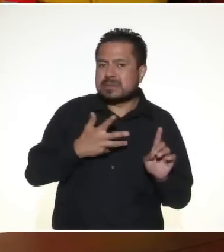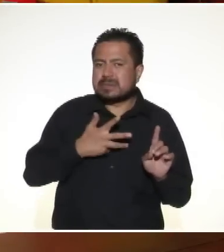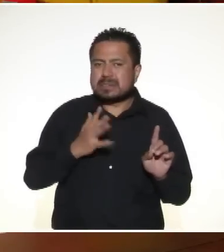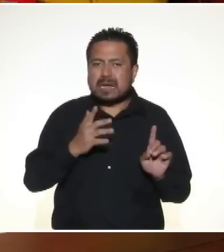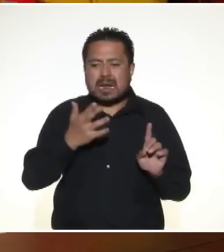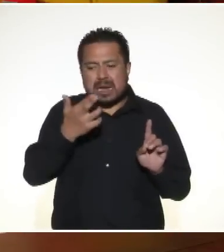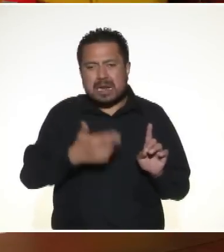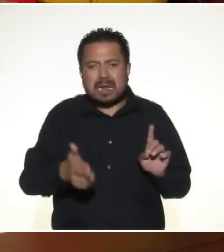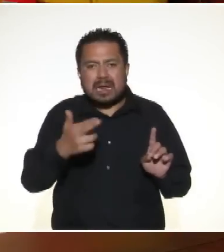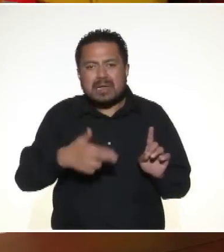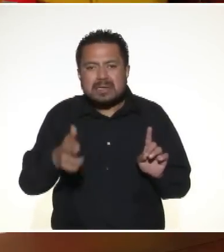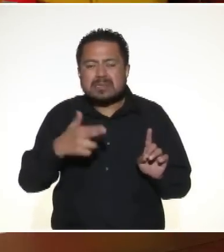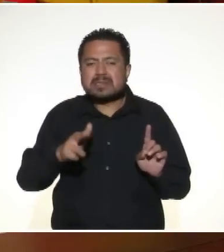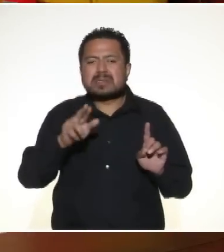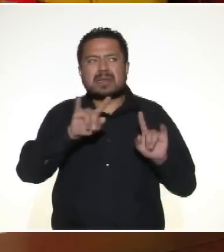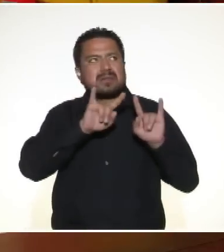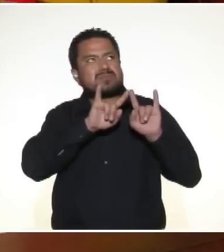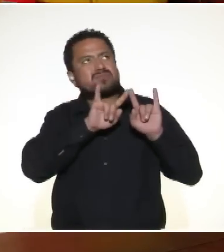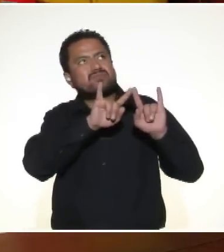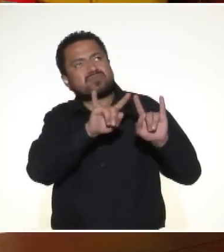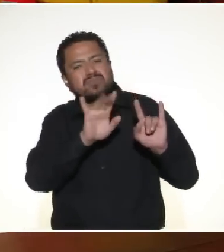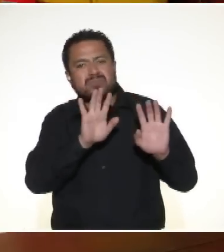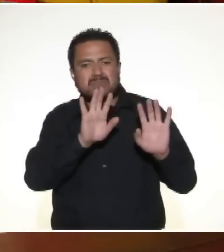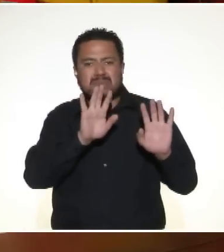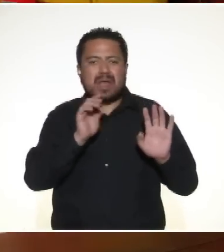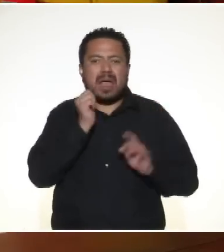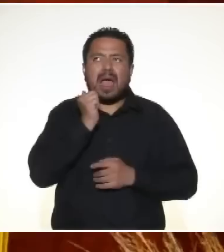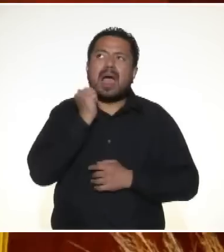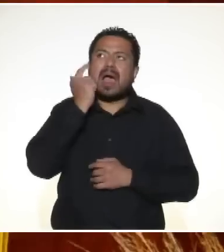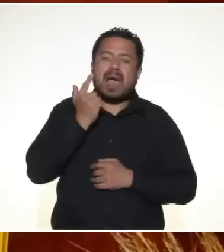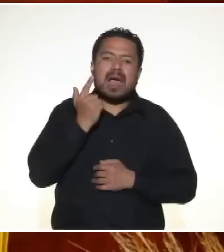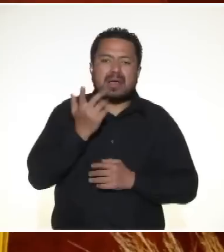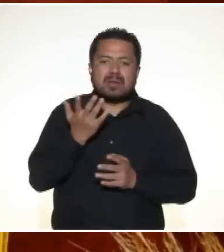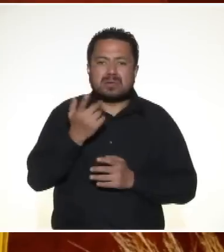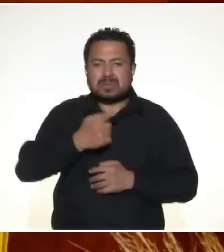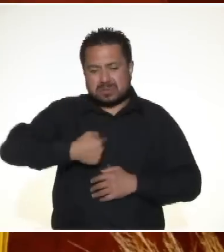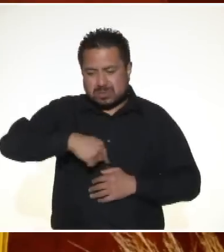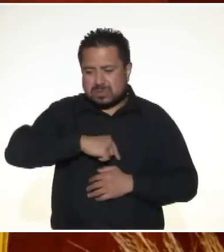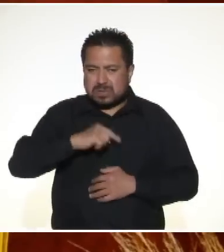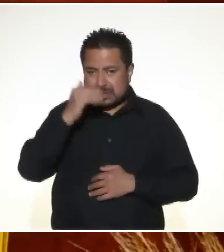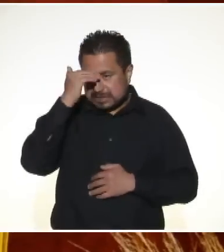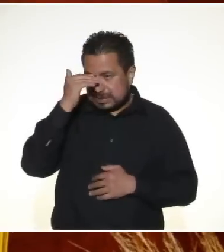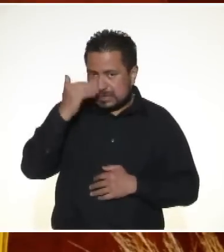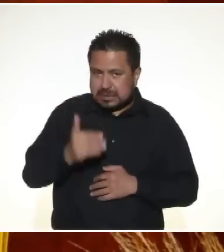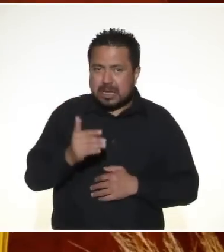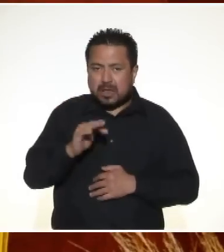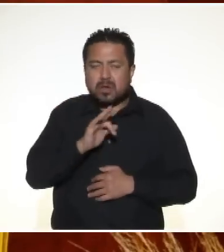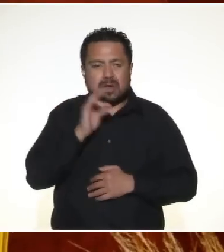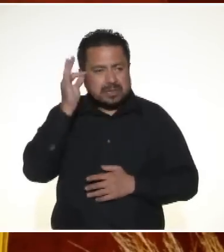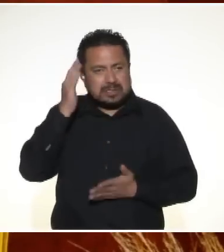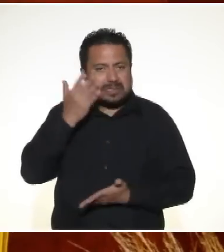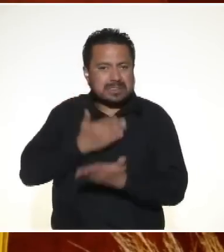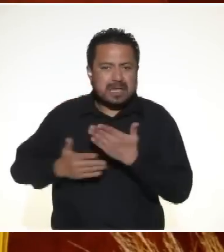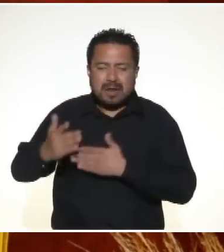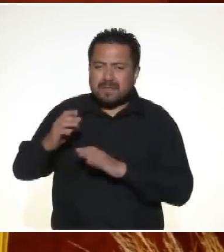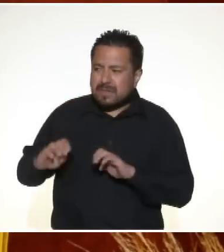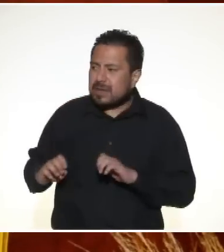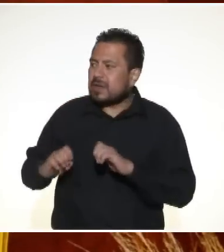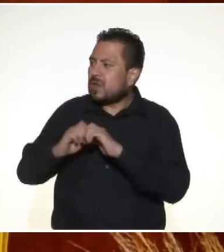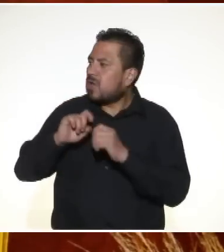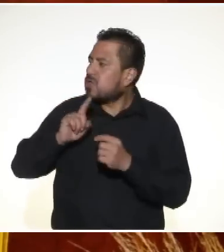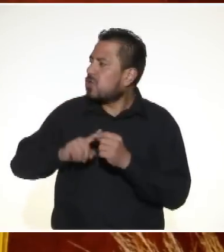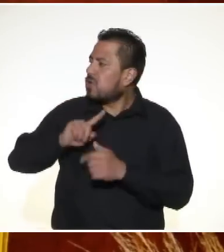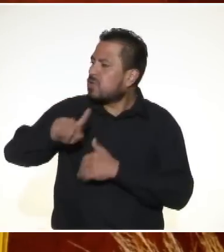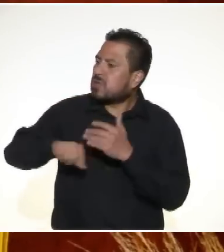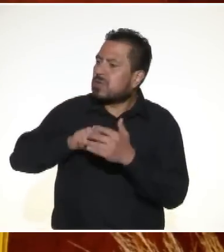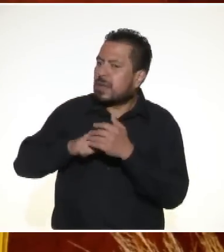este restaurante, este anuncio espectacular, algo que nos haga saber a los servicios de emergencia dónde